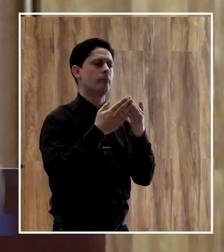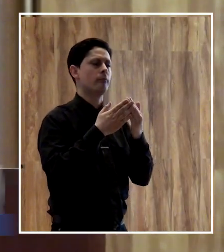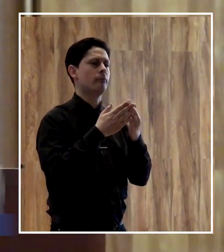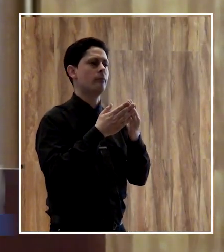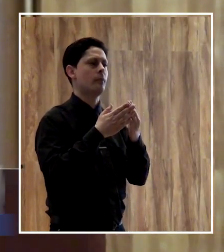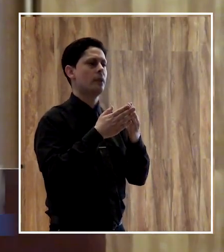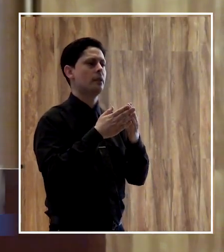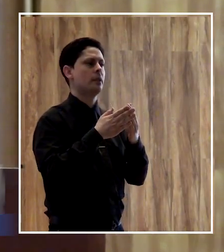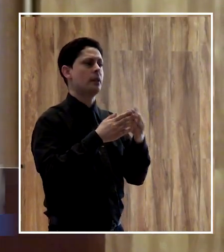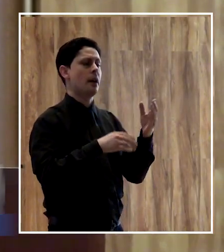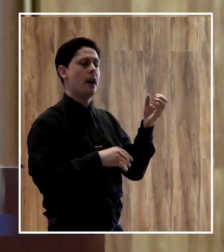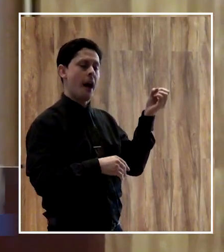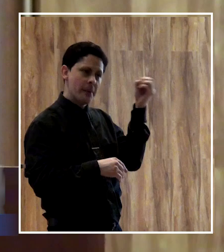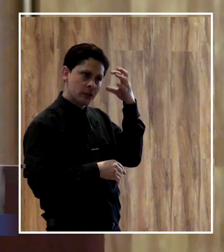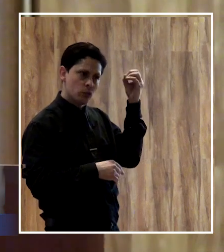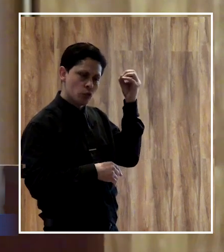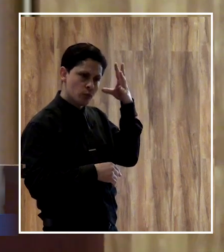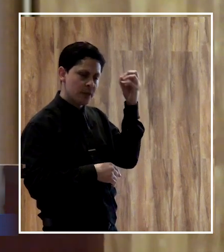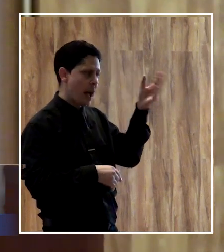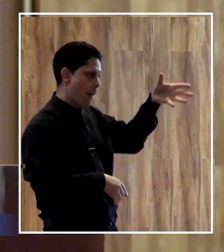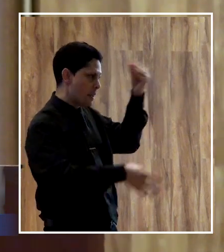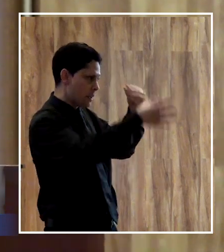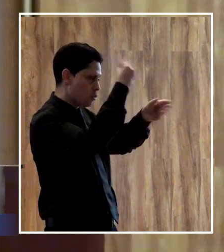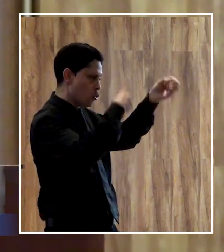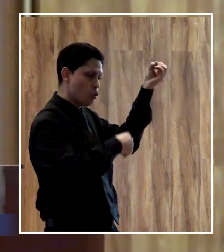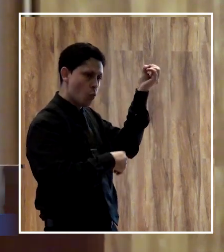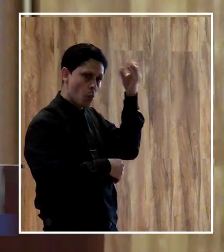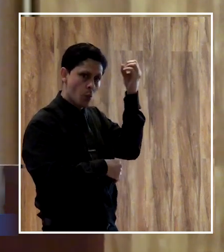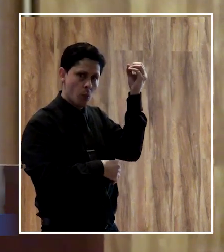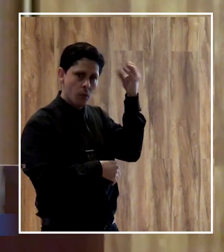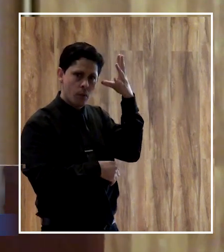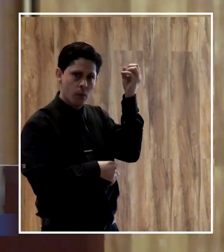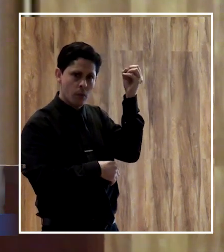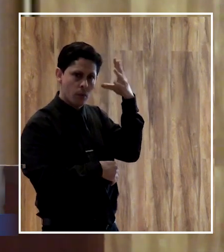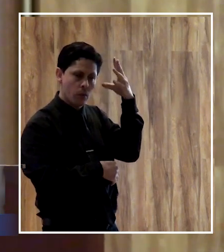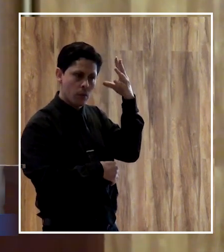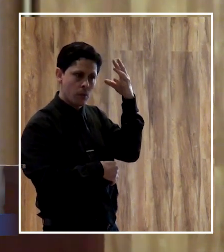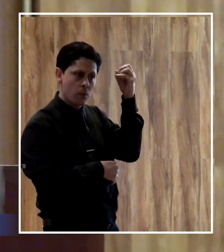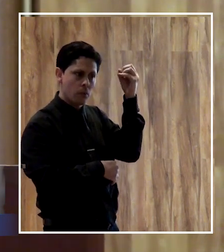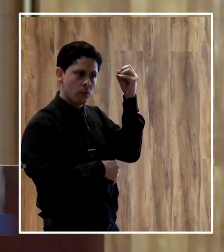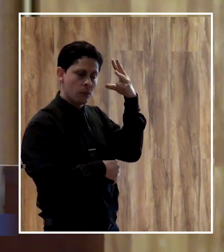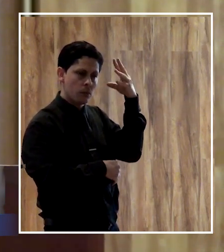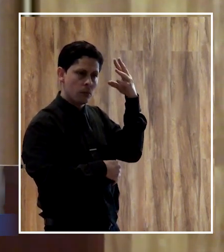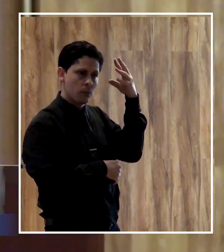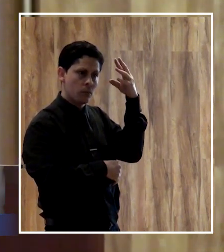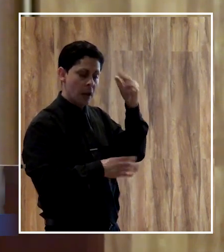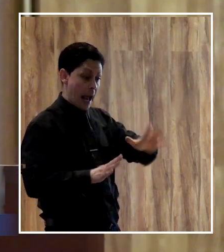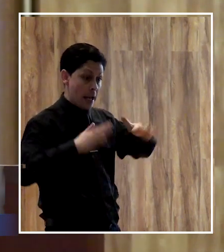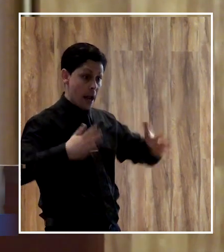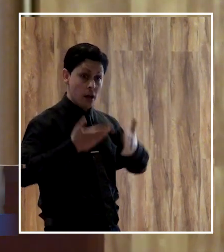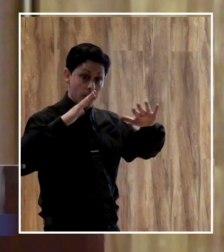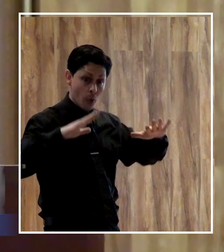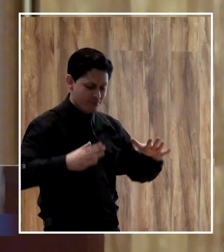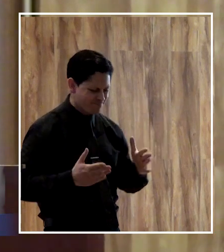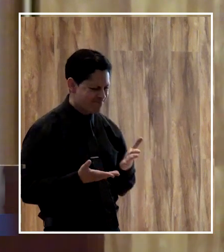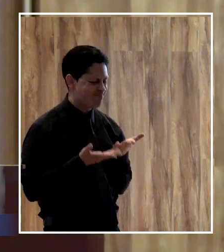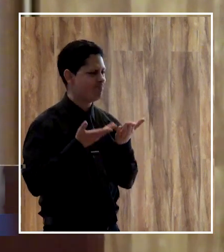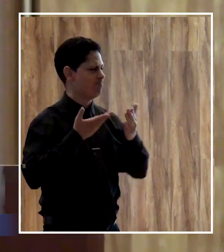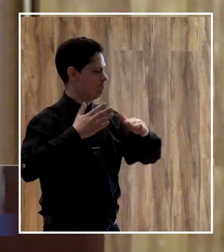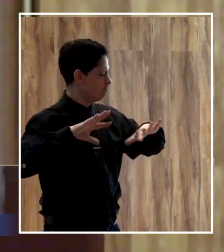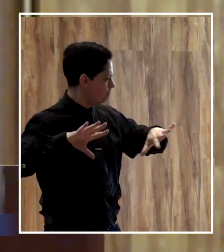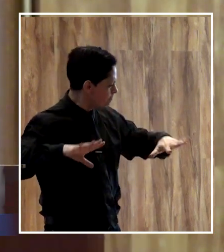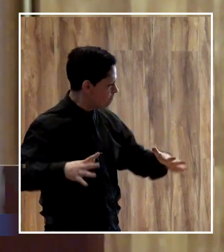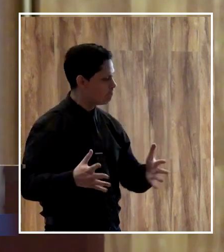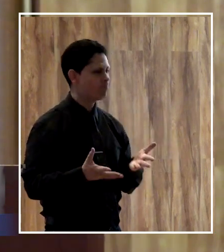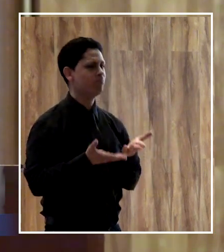sus conocimientos, sino que también el ánimo para que nos